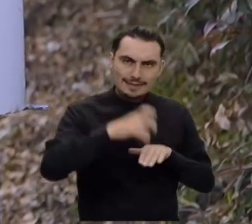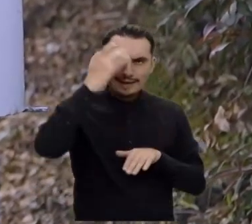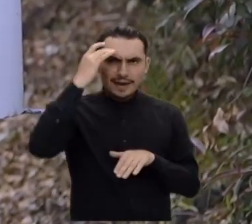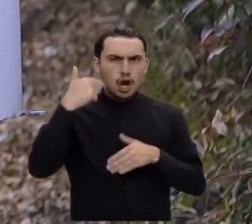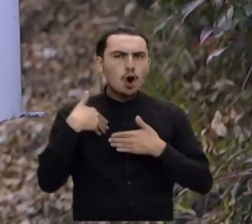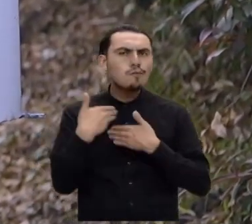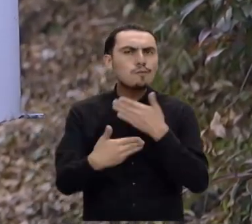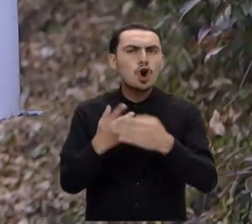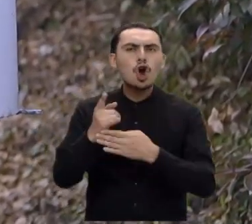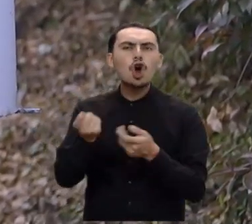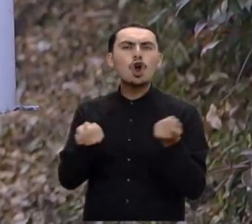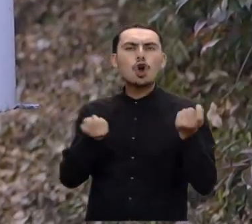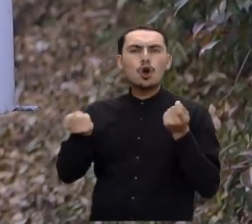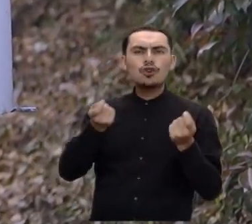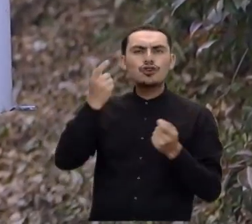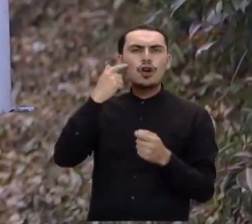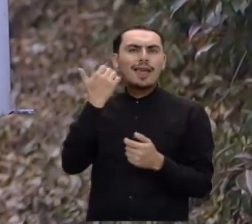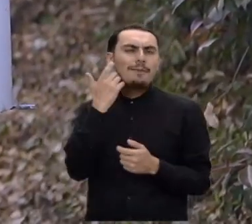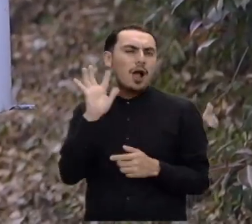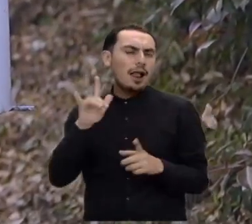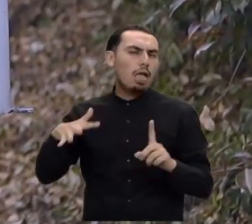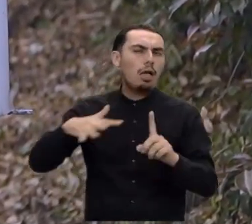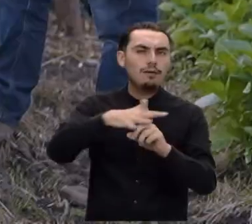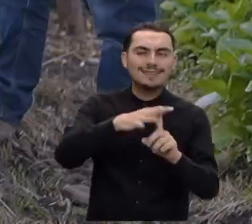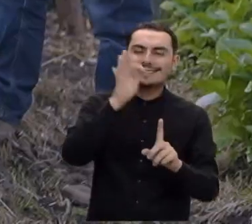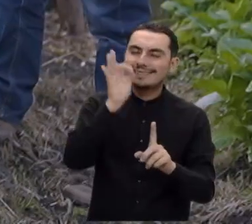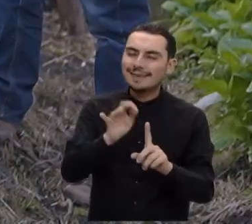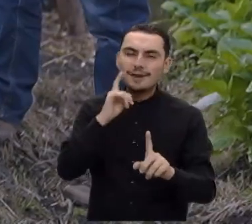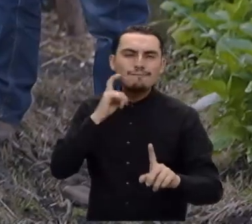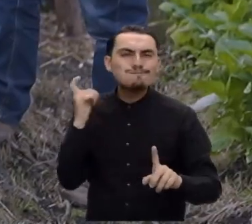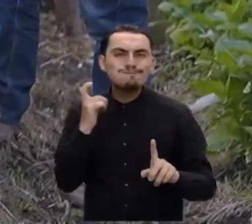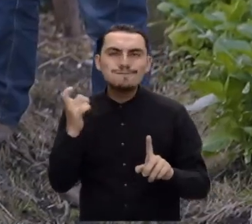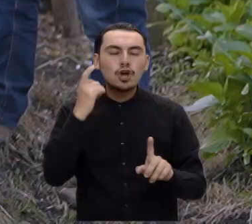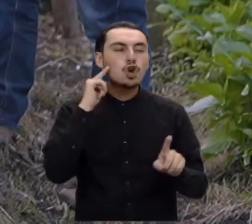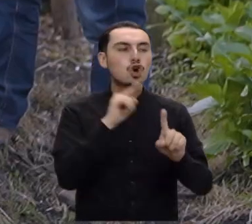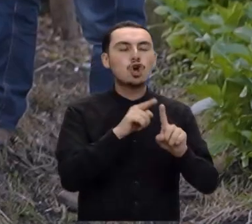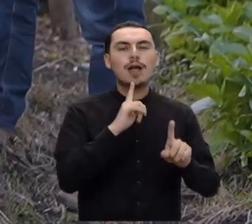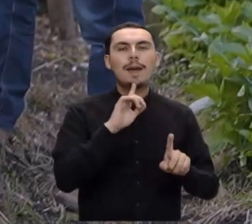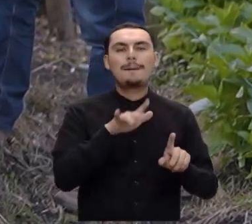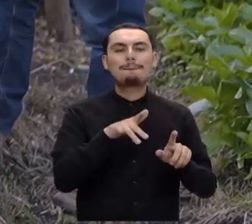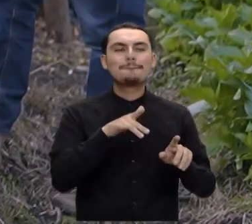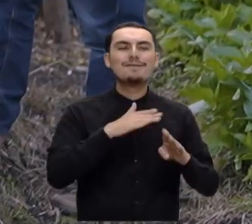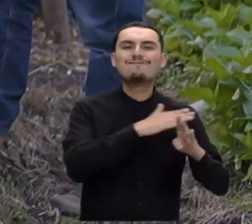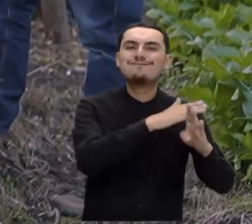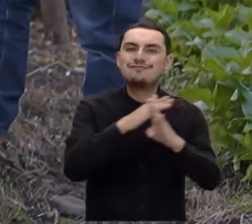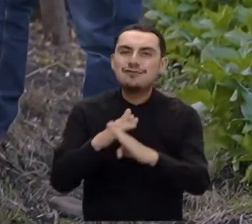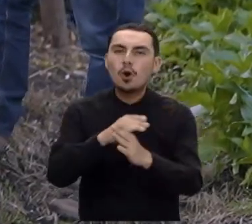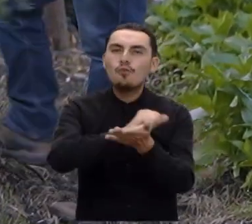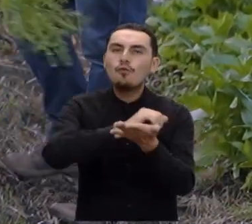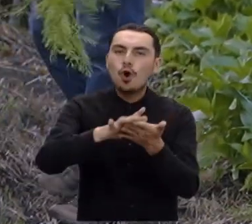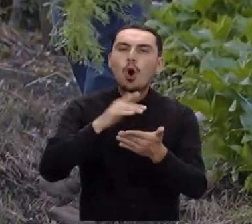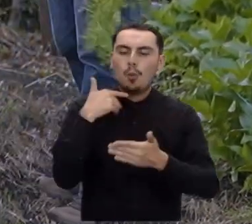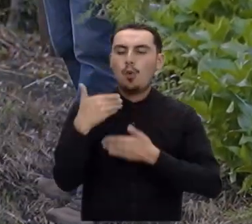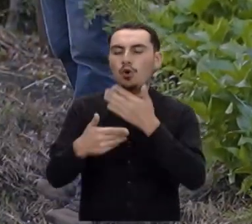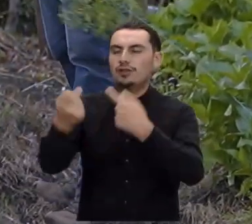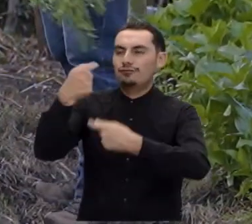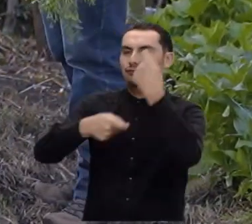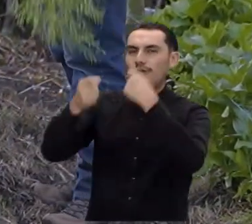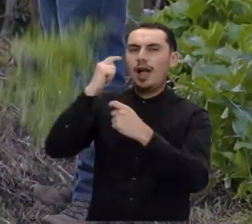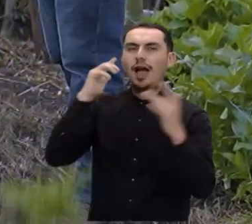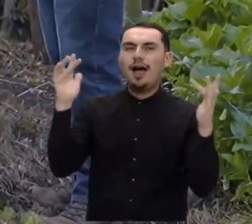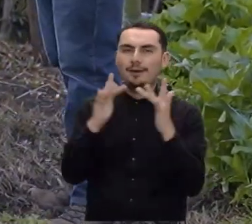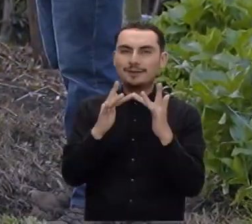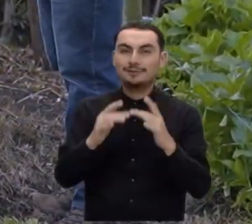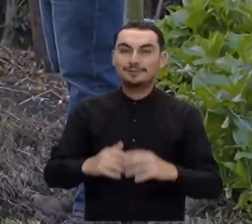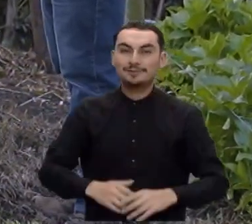intervención, es decir, cómo se hace el control de plagas, buscando siempre que la sanidad sea la requerida para el proceso